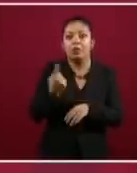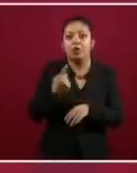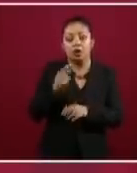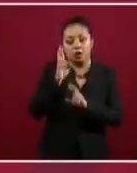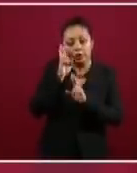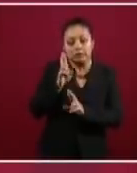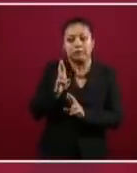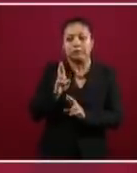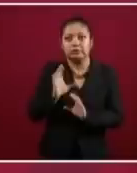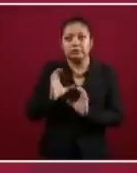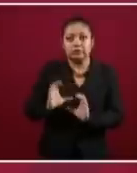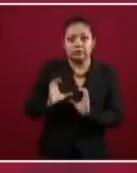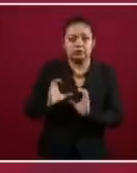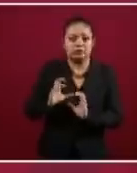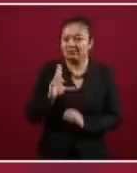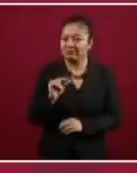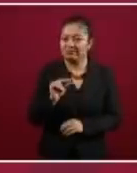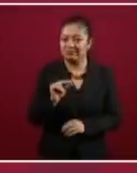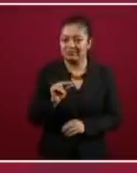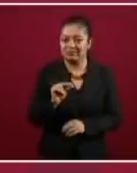sino porque